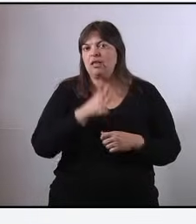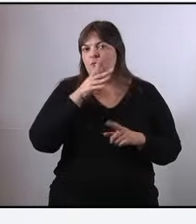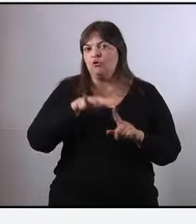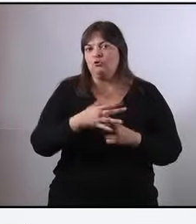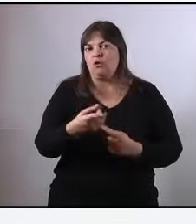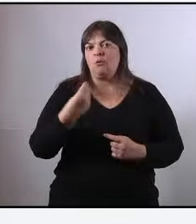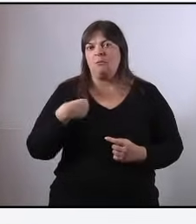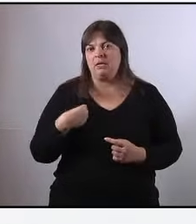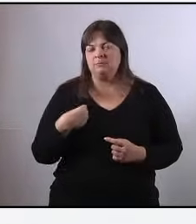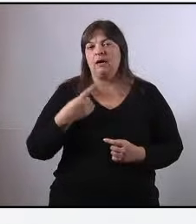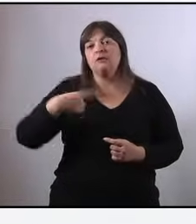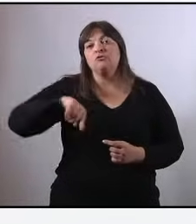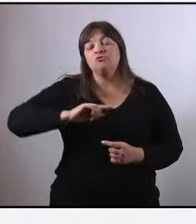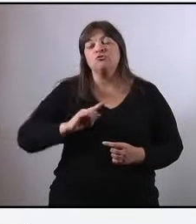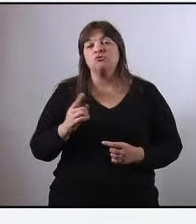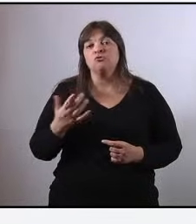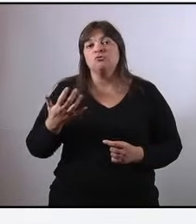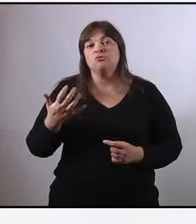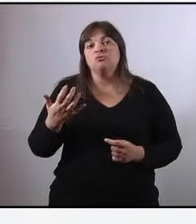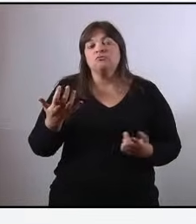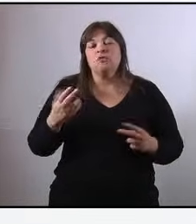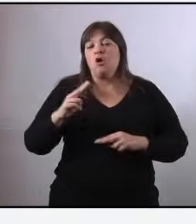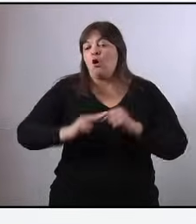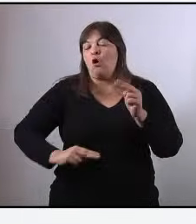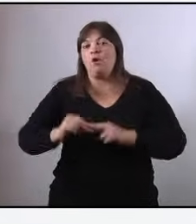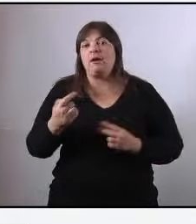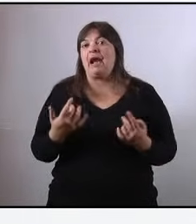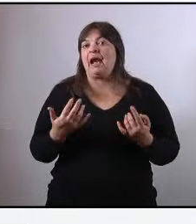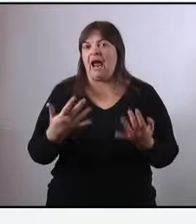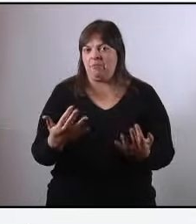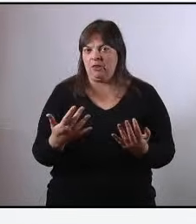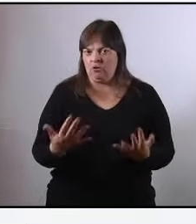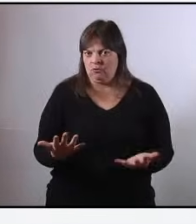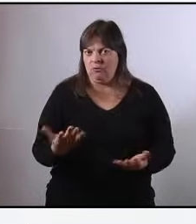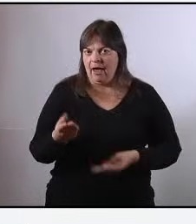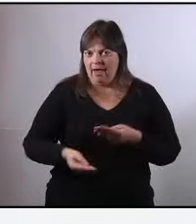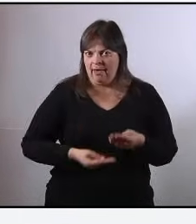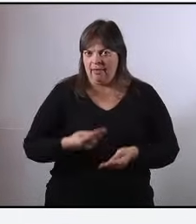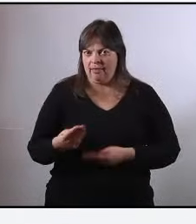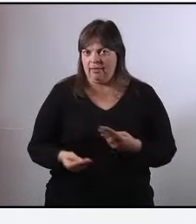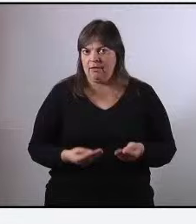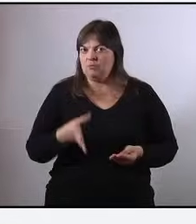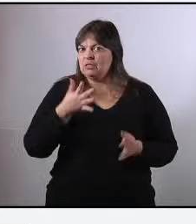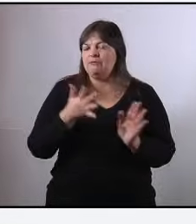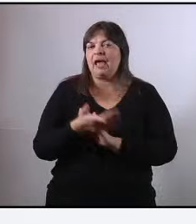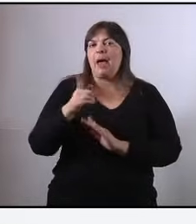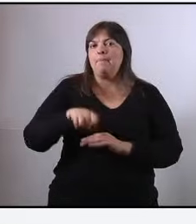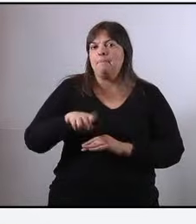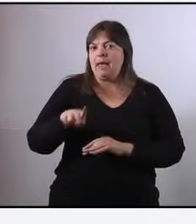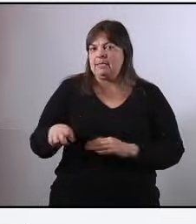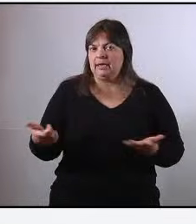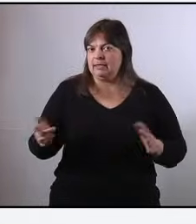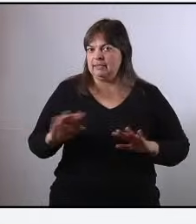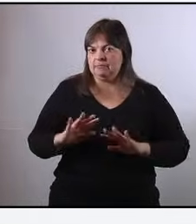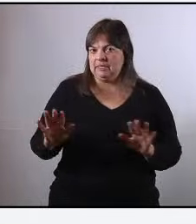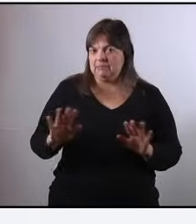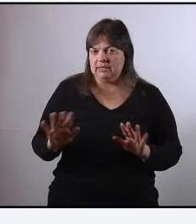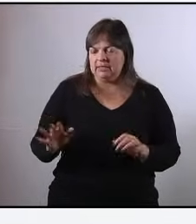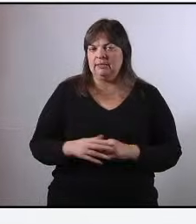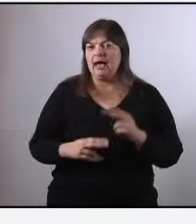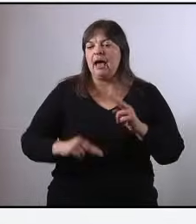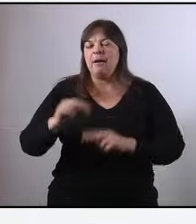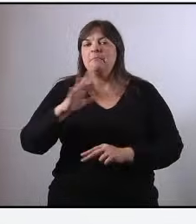situación y que tenemos que acometer las obras lo antes posible, que esto va a ser unos meses de realización de esas obras.